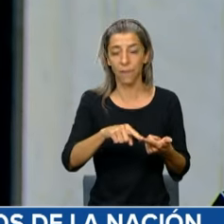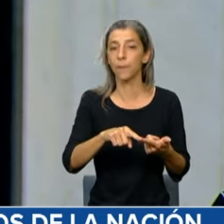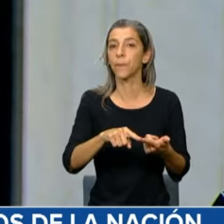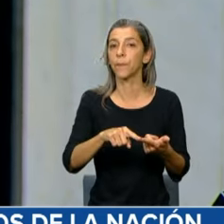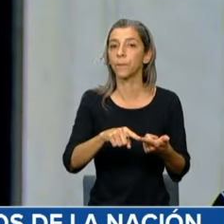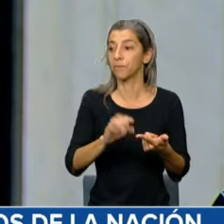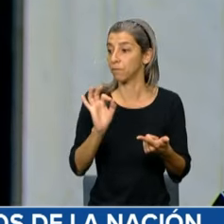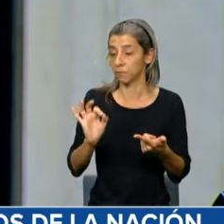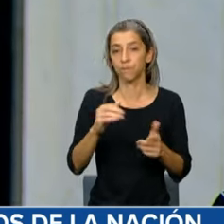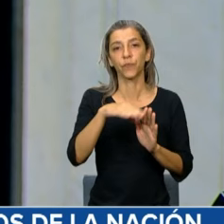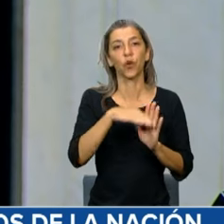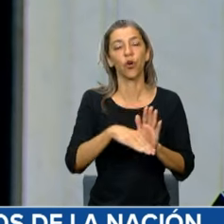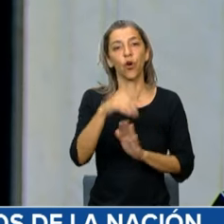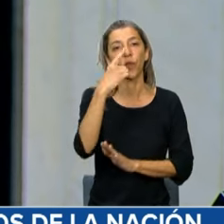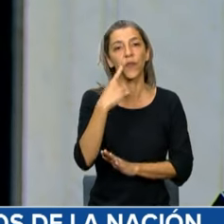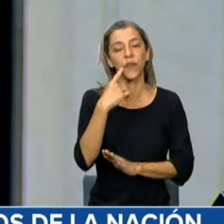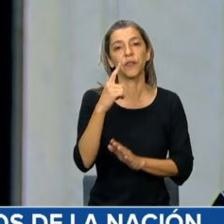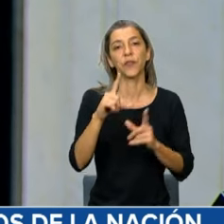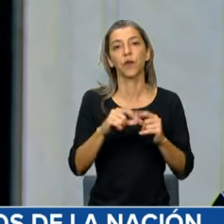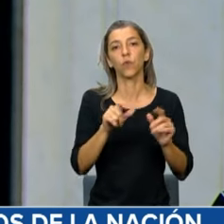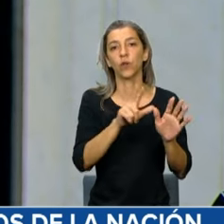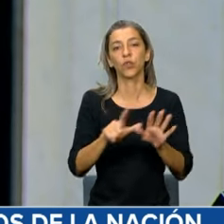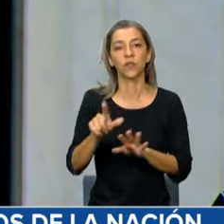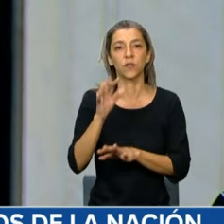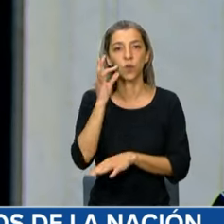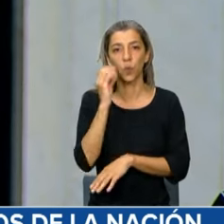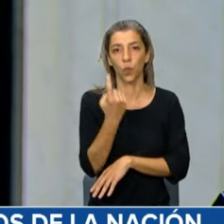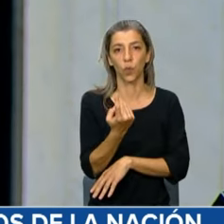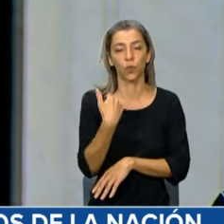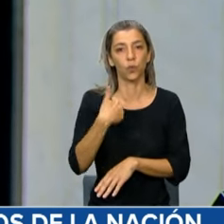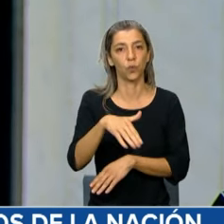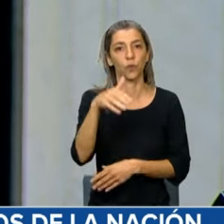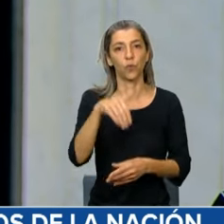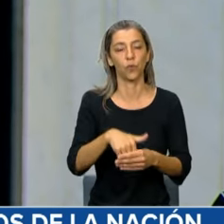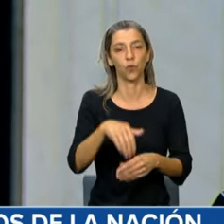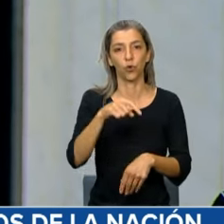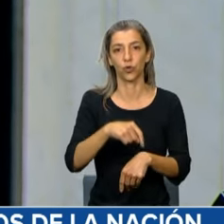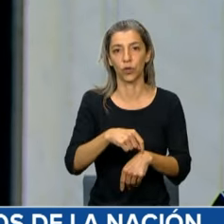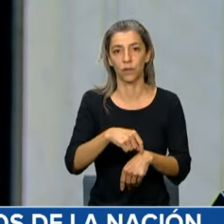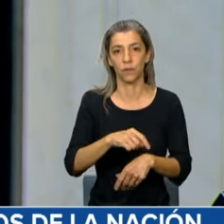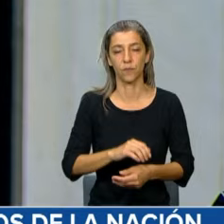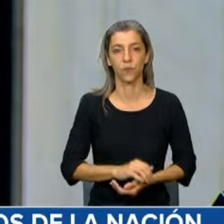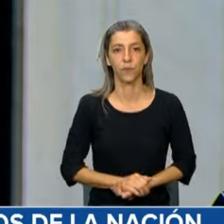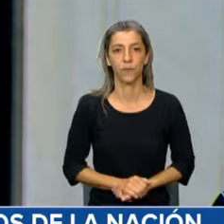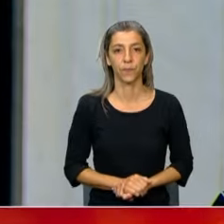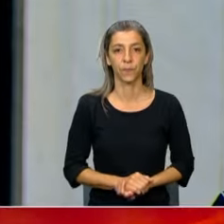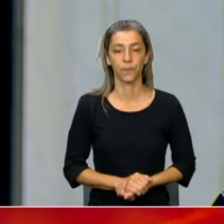pla orden del día número 741 sírvanse marcar su voto